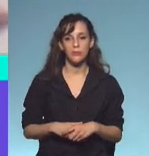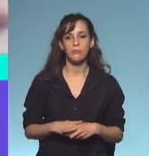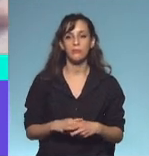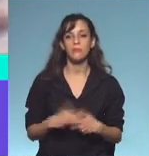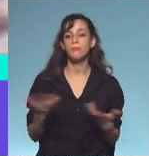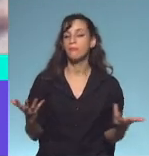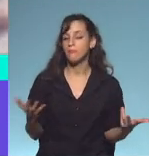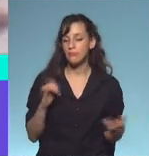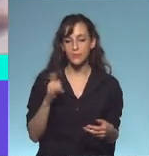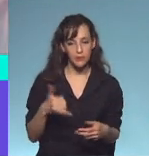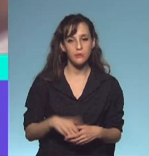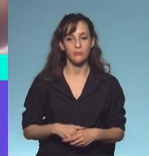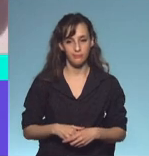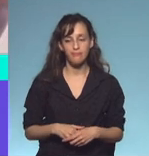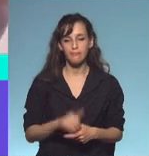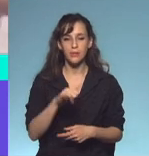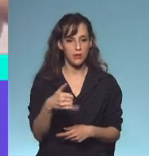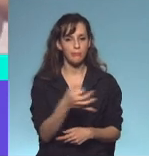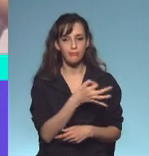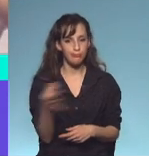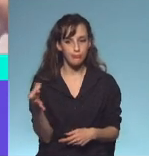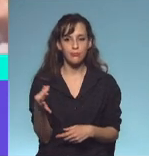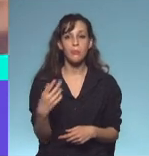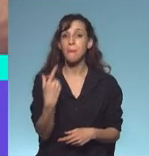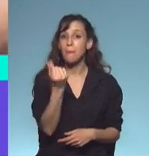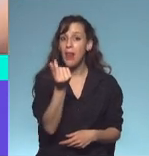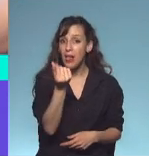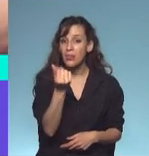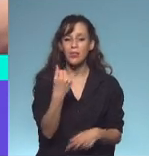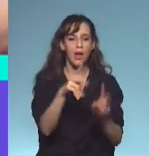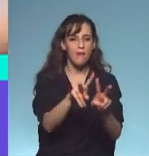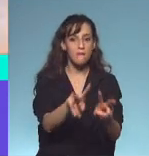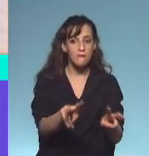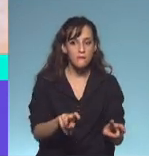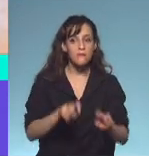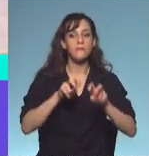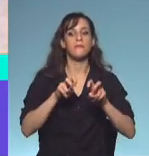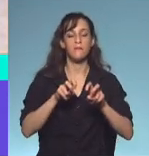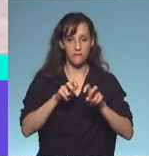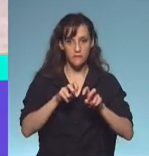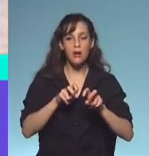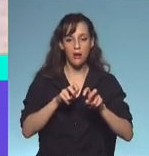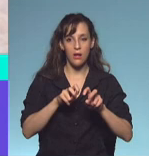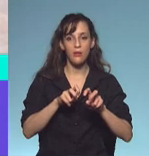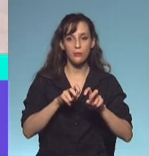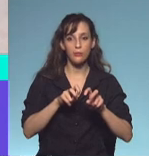Raúl, cada peso que se está recaudando incremental respecto al año pasado